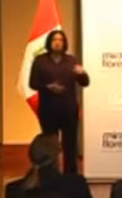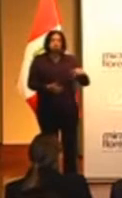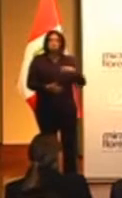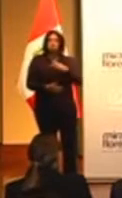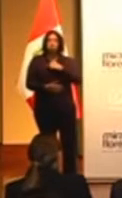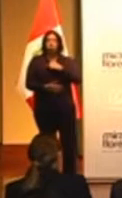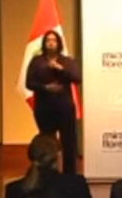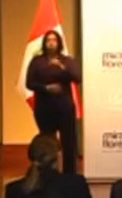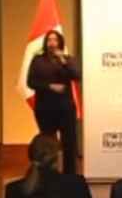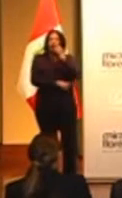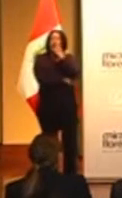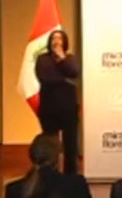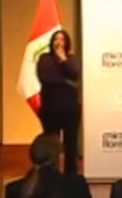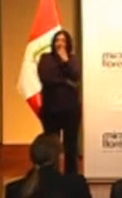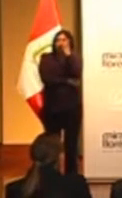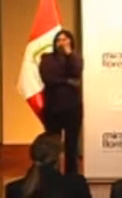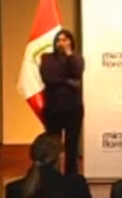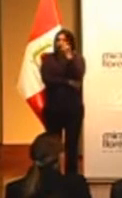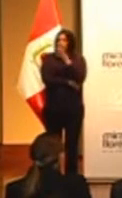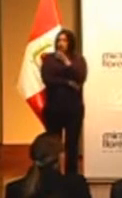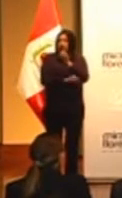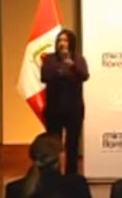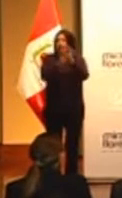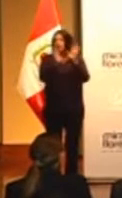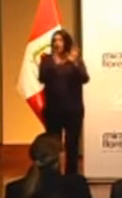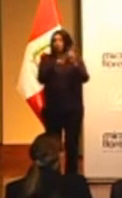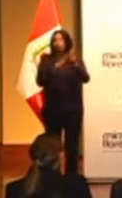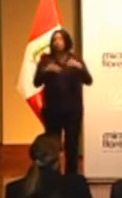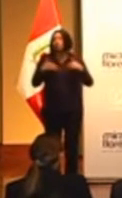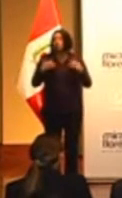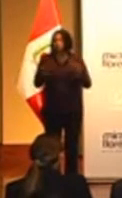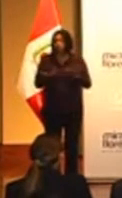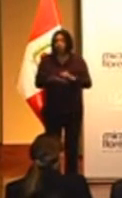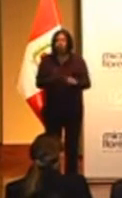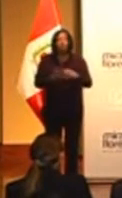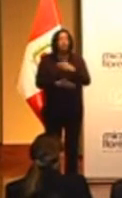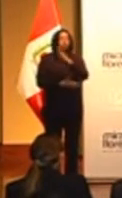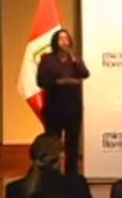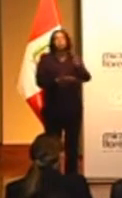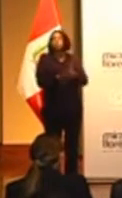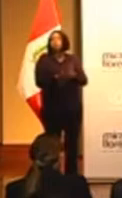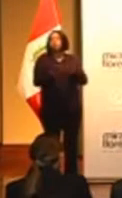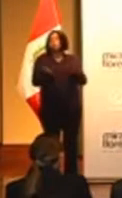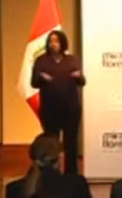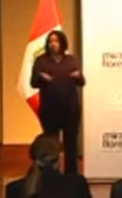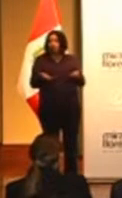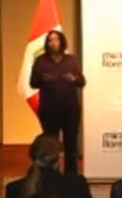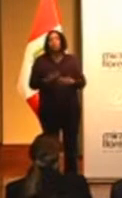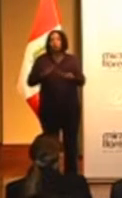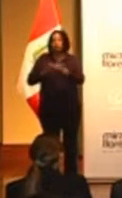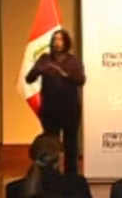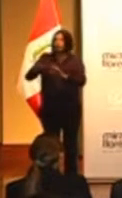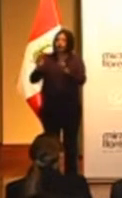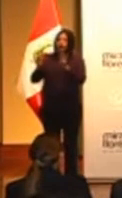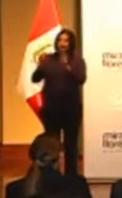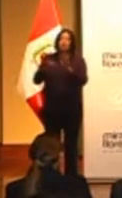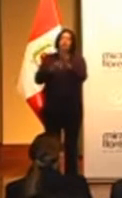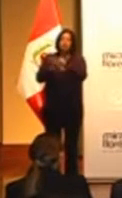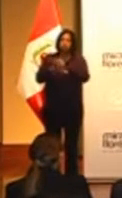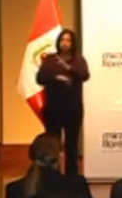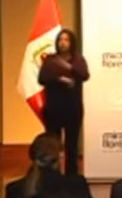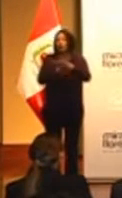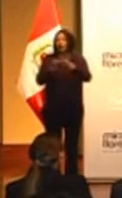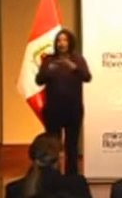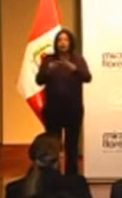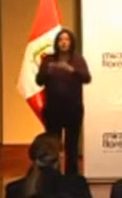nosotros no somos conscientes de esto, no vamos a poder afrontar toda la problemática que tiene que ver con seguridad,